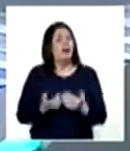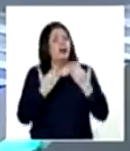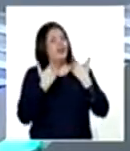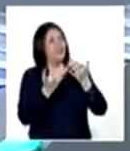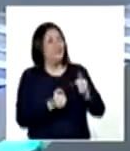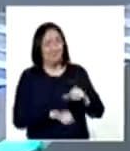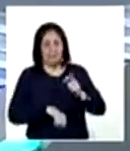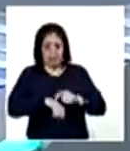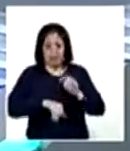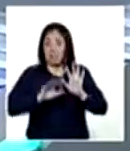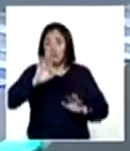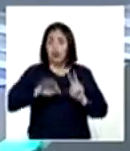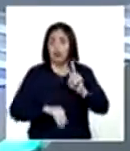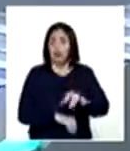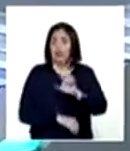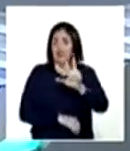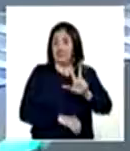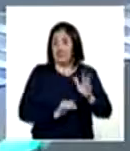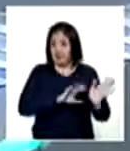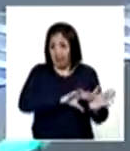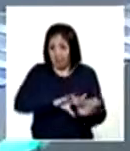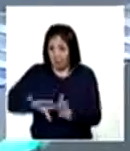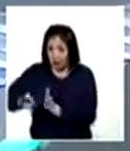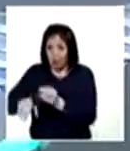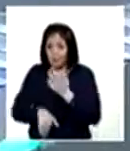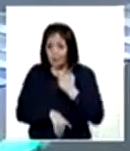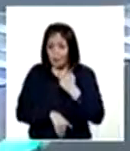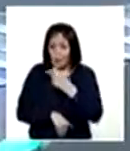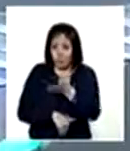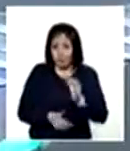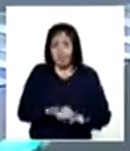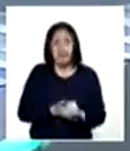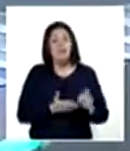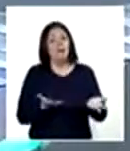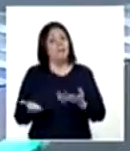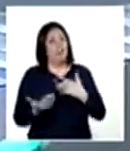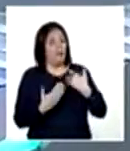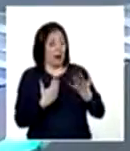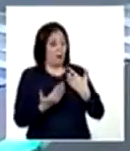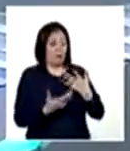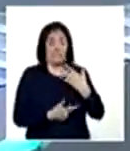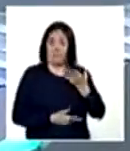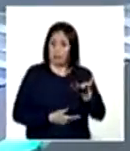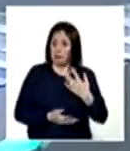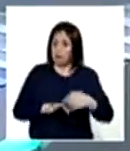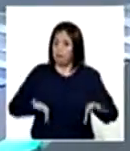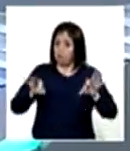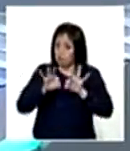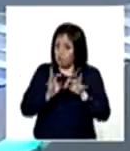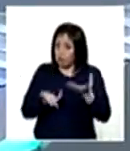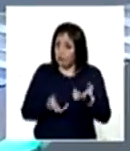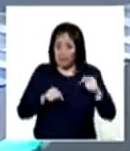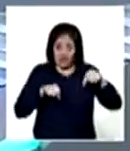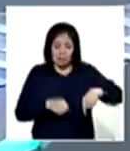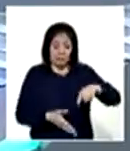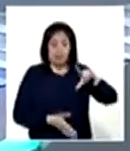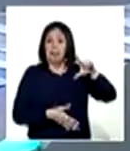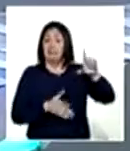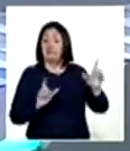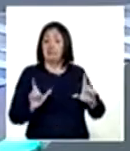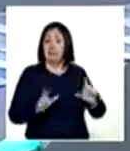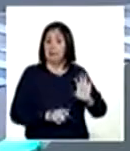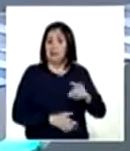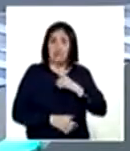las 12:33. Vamos a dejar los postres de lado, los dulcecitos, para comentarles algo que también es muy importante. Y es que aquí en Latina recibimos sus